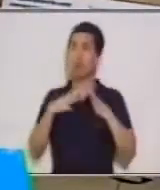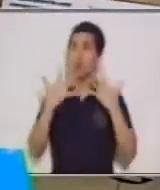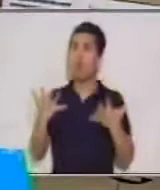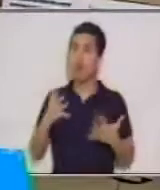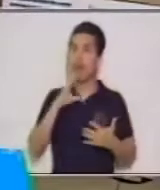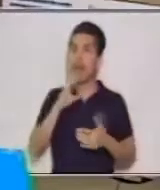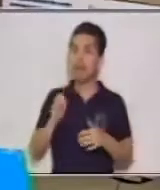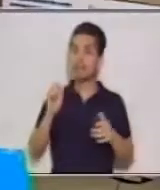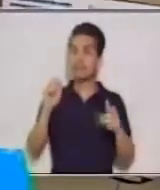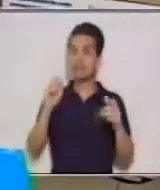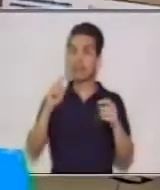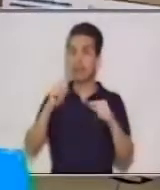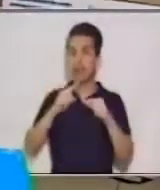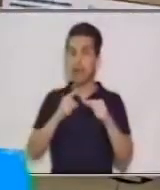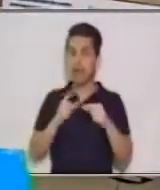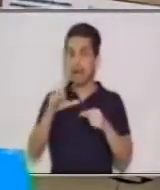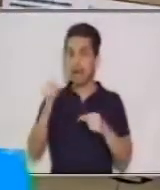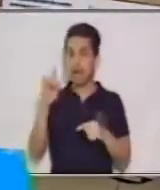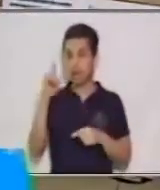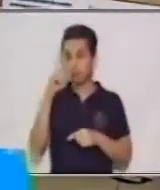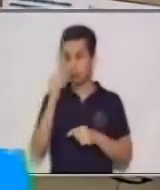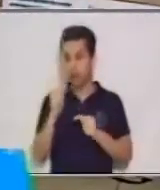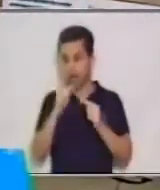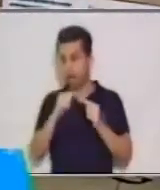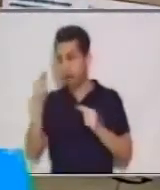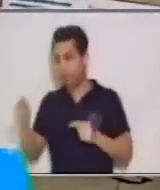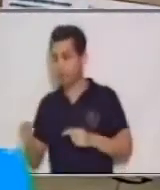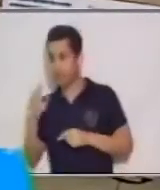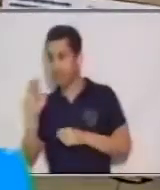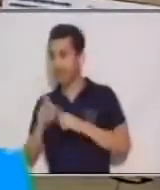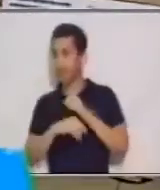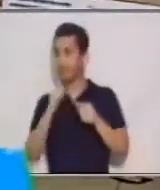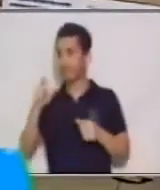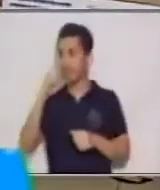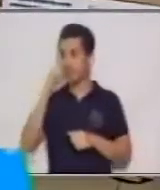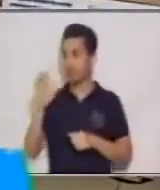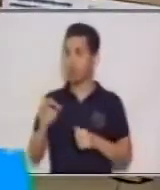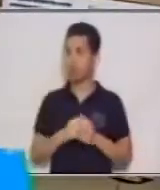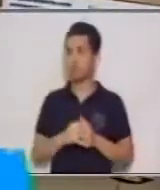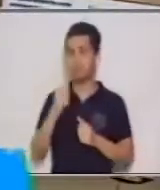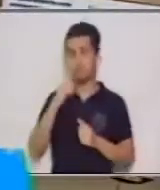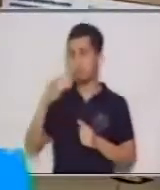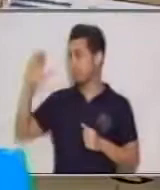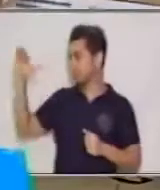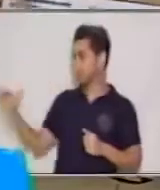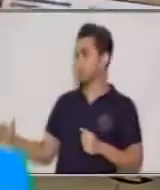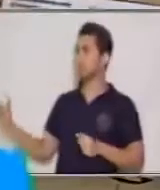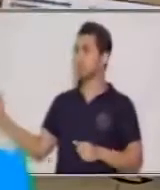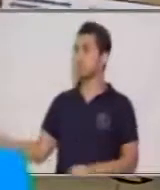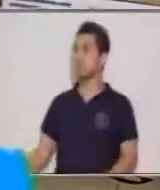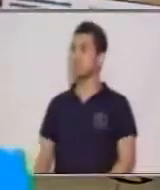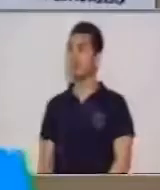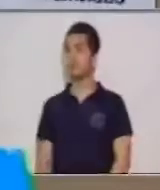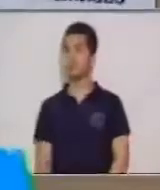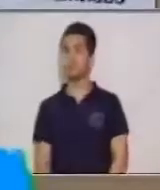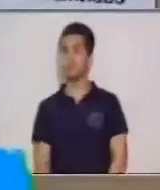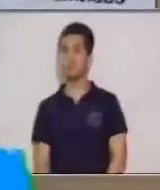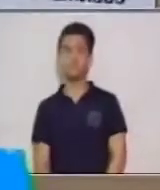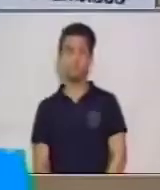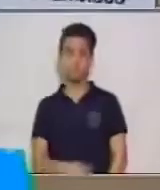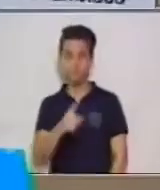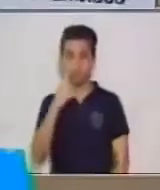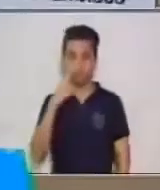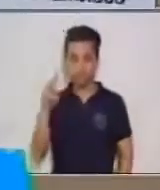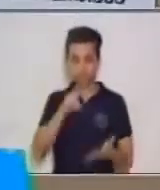y cuáles fueron los efectos. Y lo vamos a trabajar con los siguientes problemas. Cuando tú encuentres una lectura,